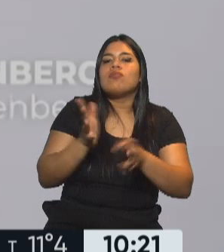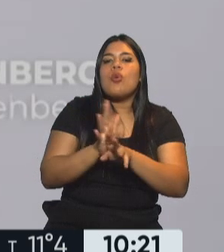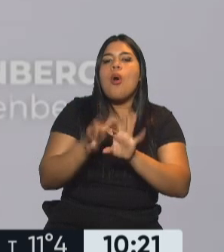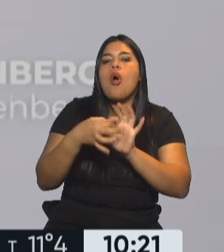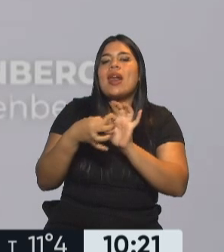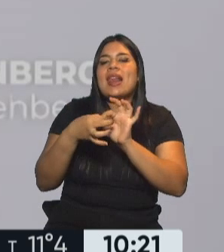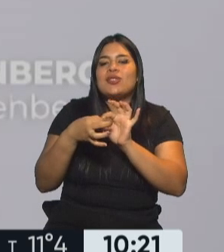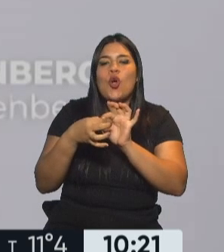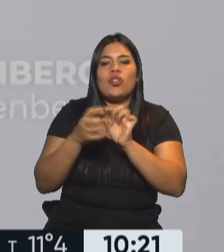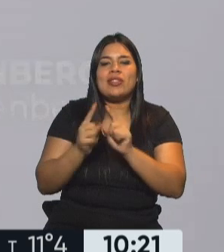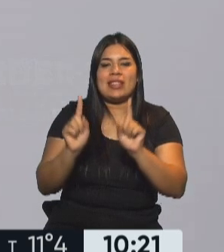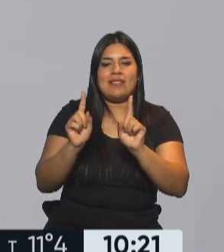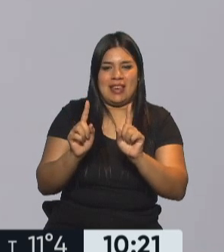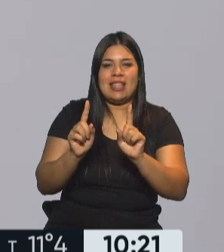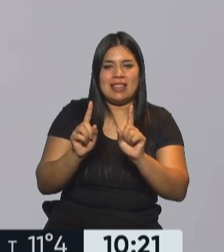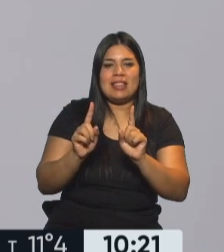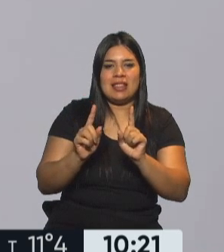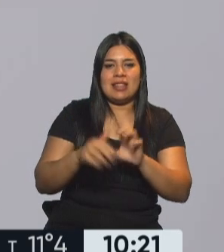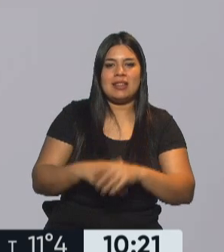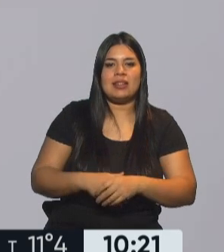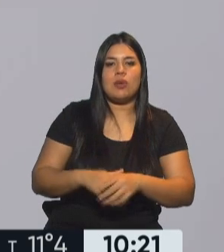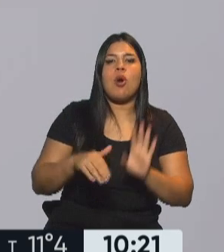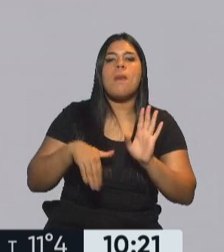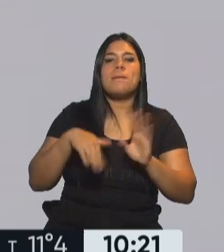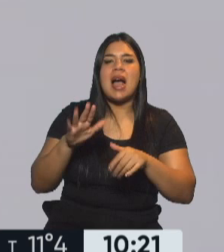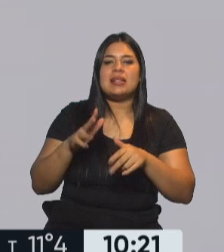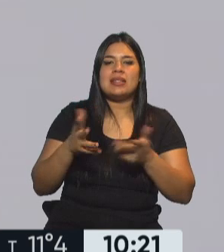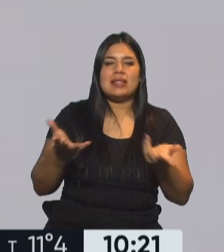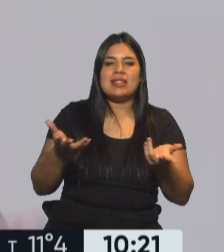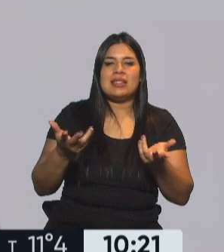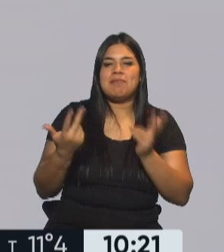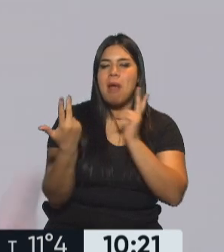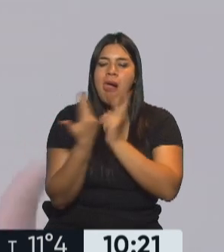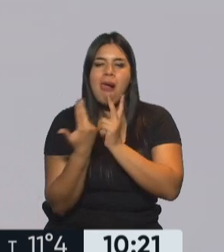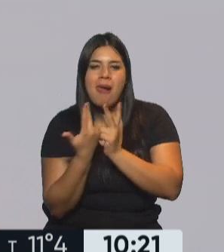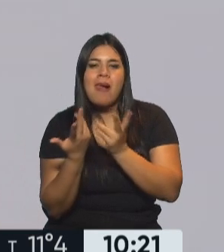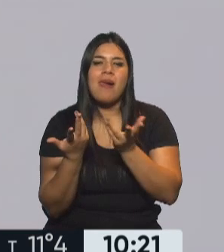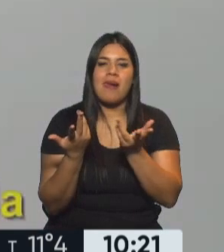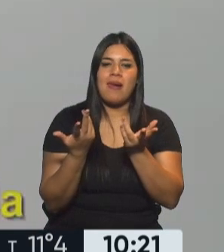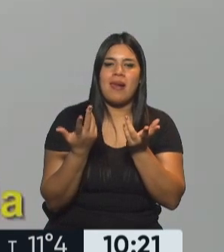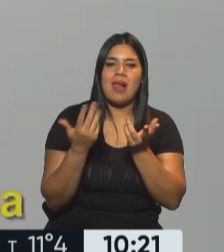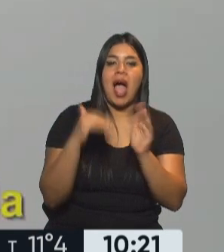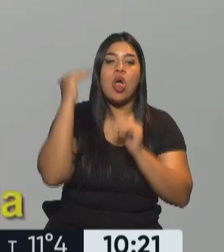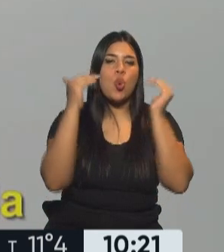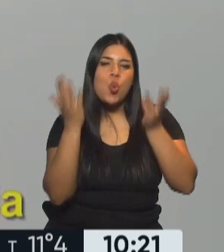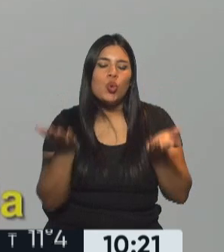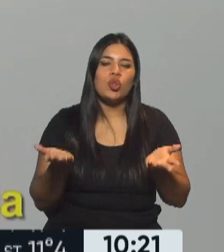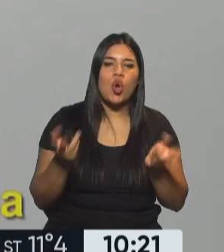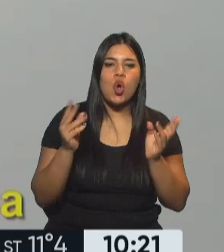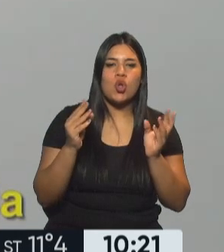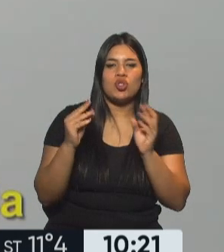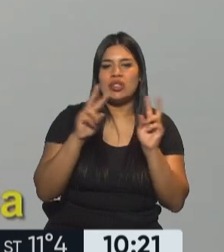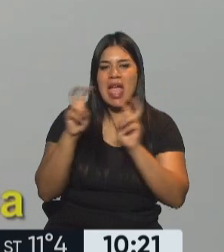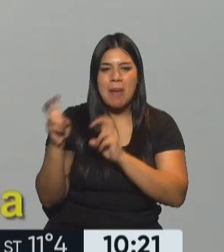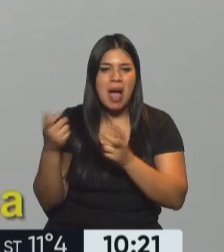Digamos, mucho más de compinches, mucho más íntima, más adulta. Que él salía de trabajar